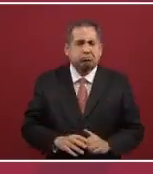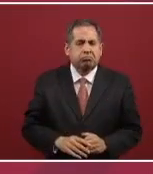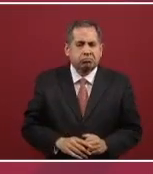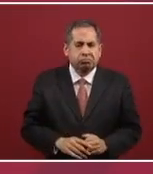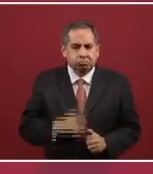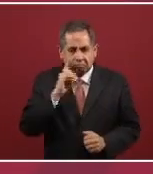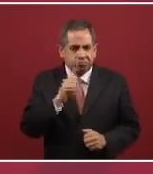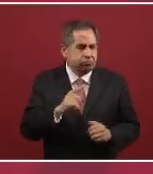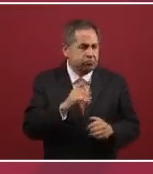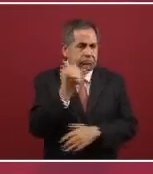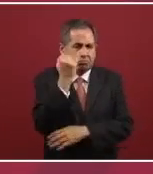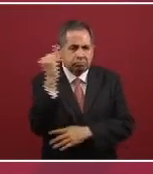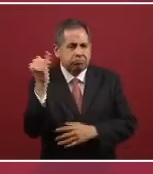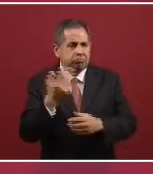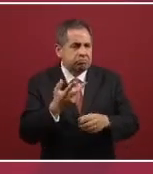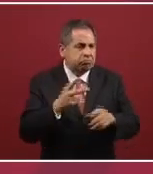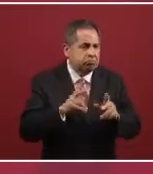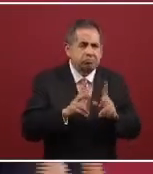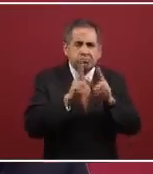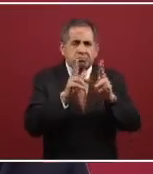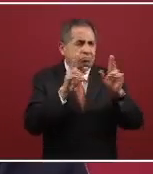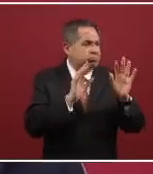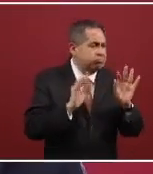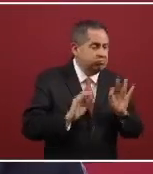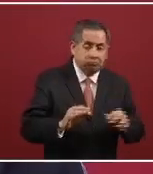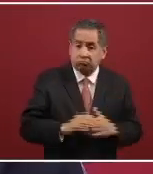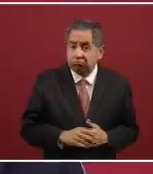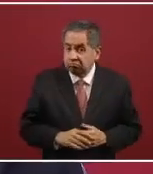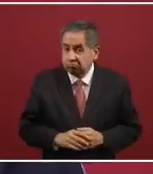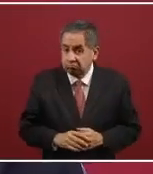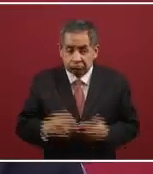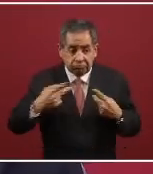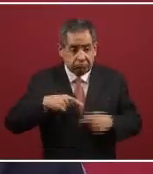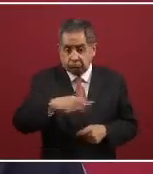para mejorar los jardines, la gente.